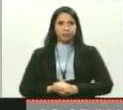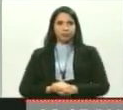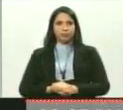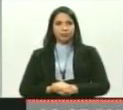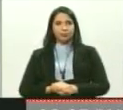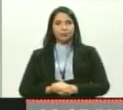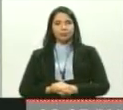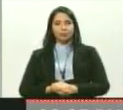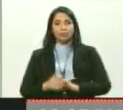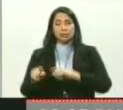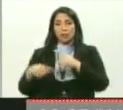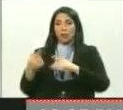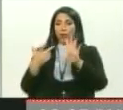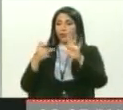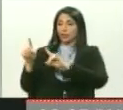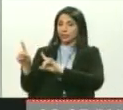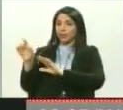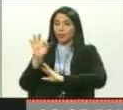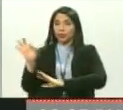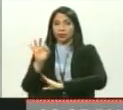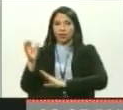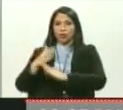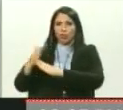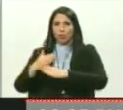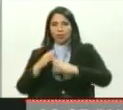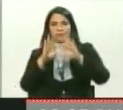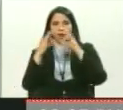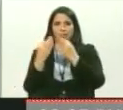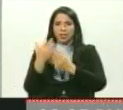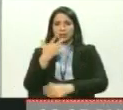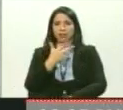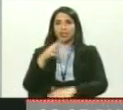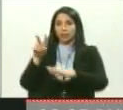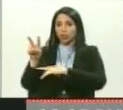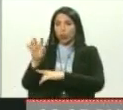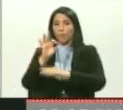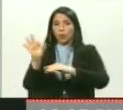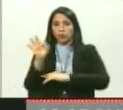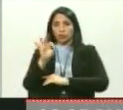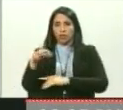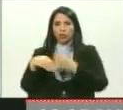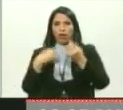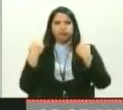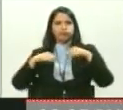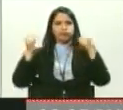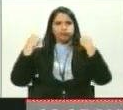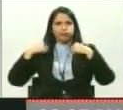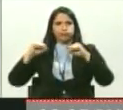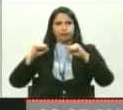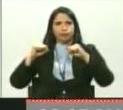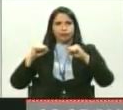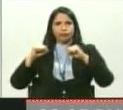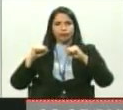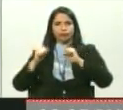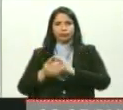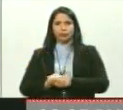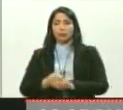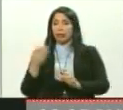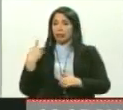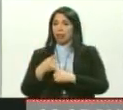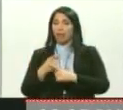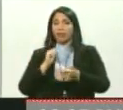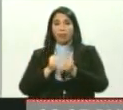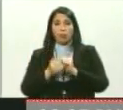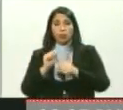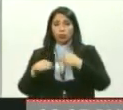Luego 86% compartir en familia. 32% hacer ejercicio, muy bajo. Hay que hacer ejercicio